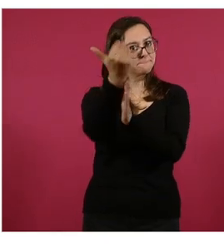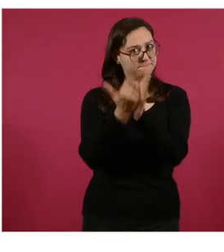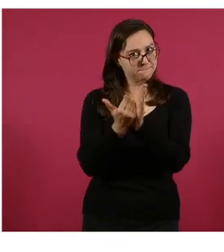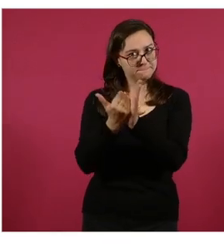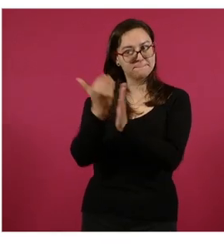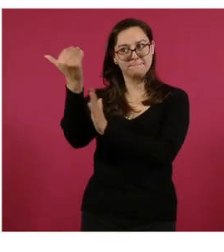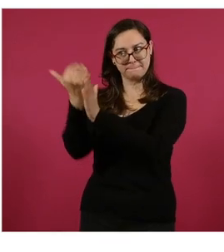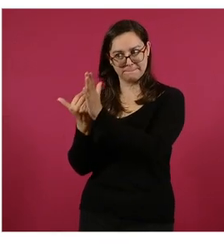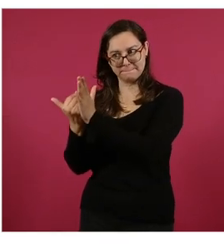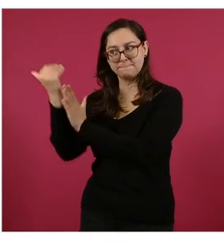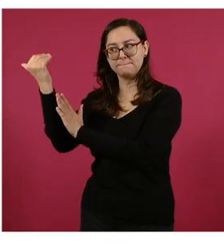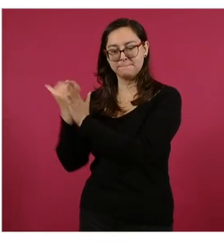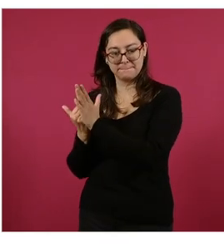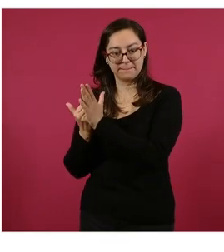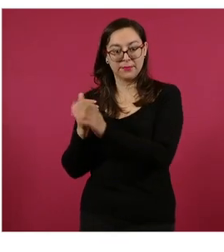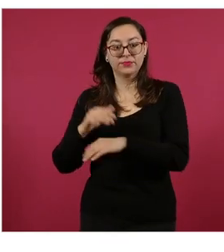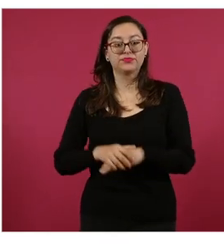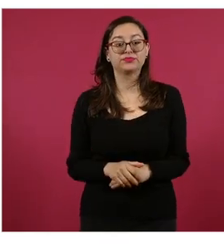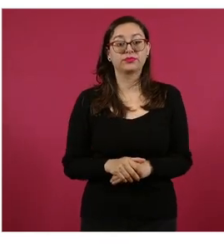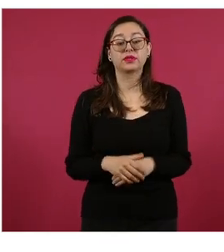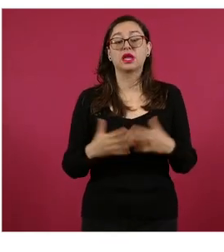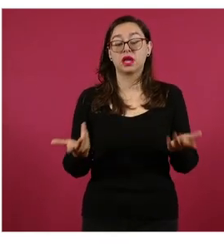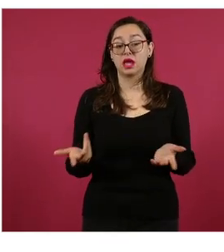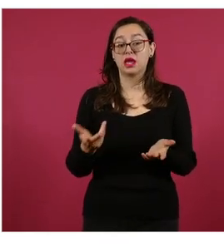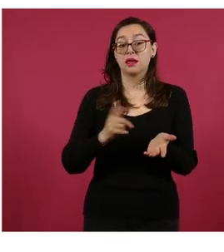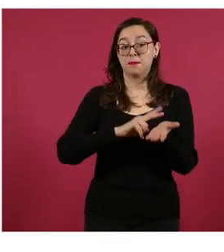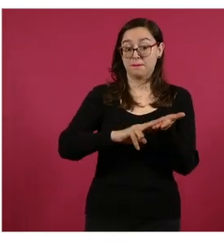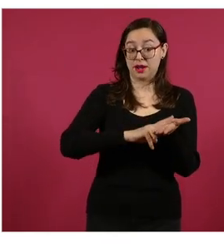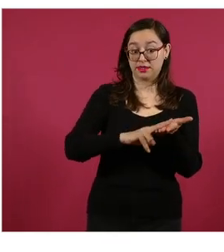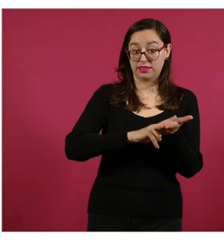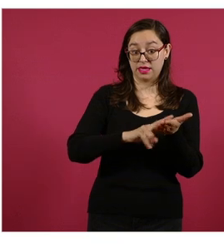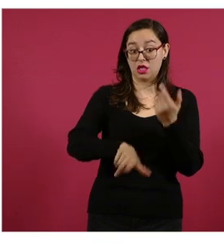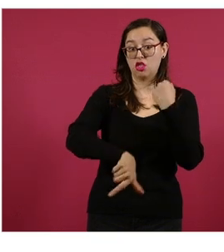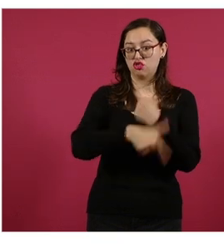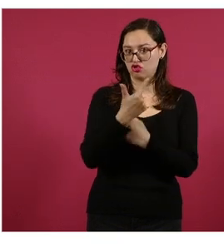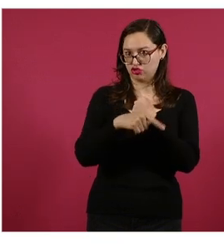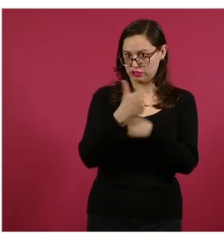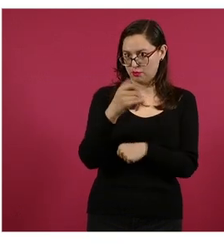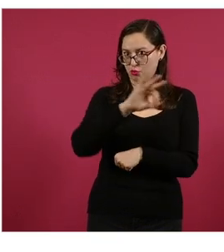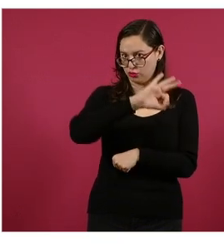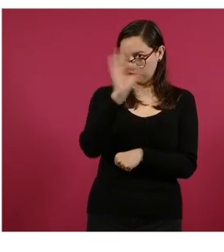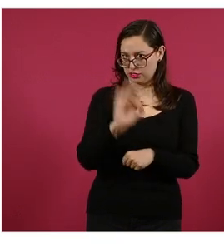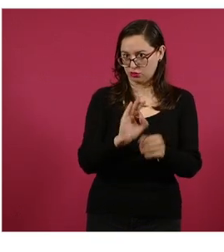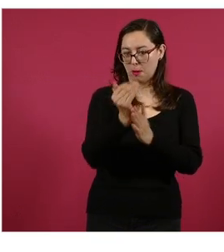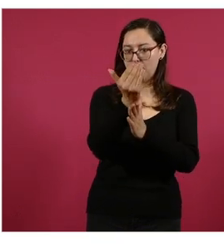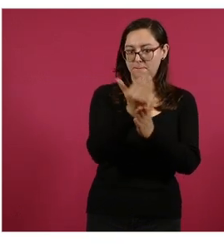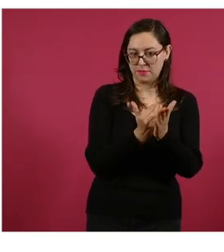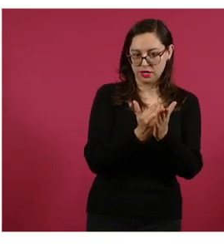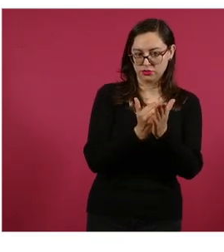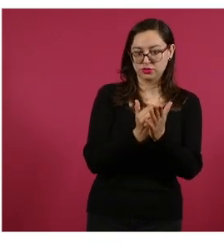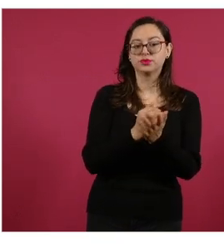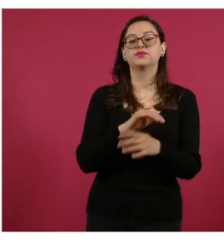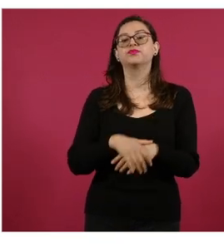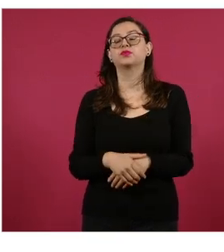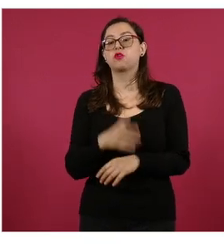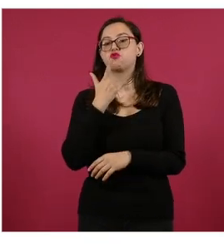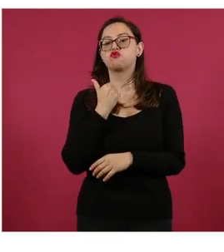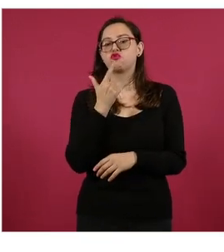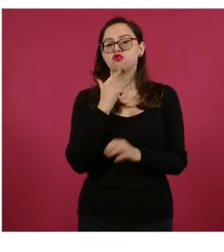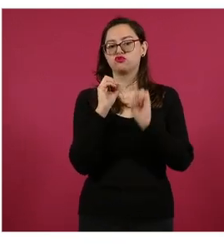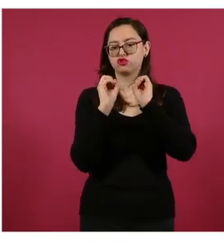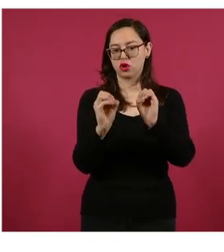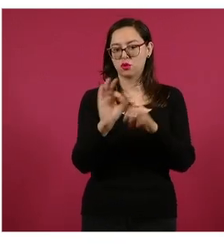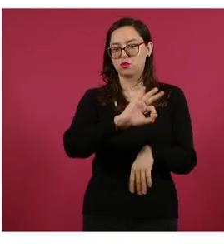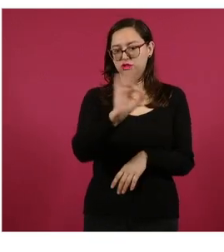la regular, 5.5% para el diésel y para la premium. En esta ocasión, esta semana, no tenemos incentivo